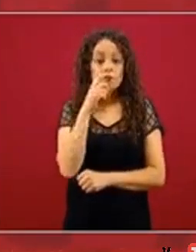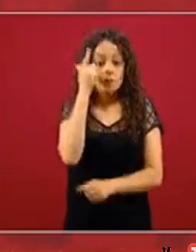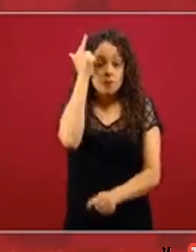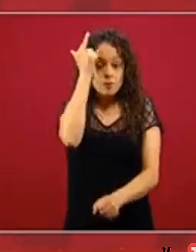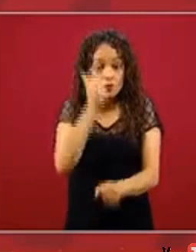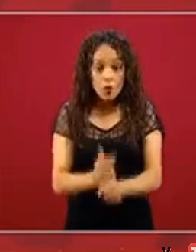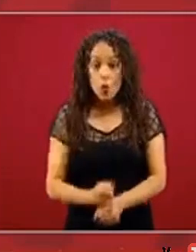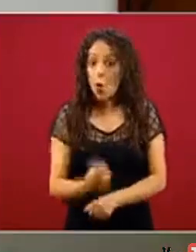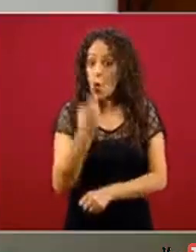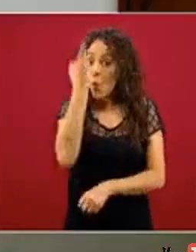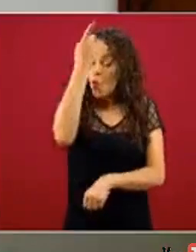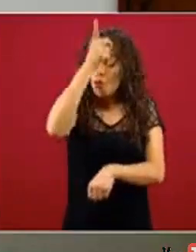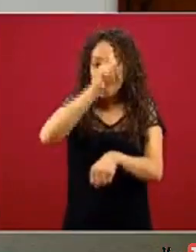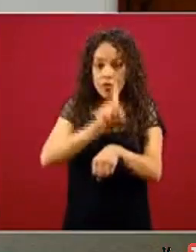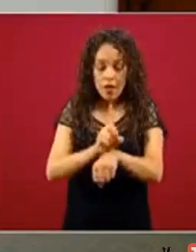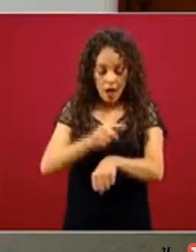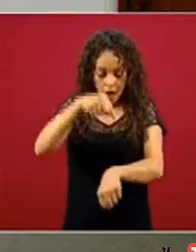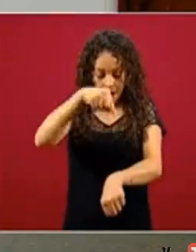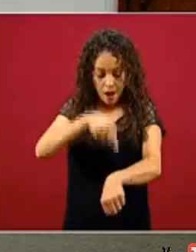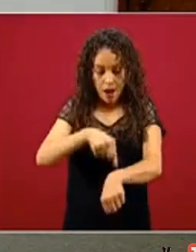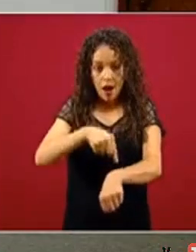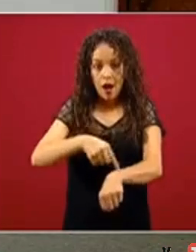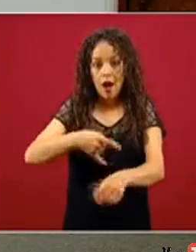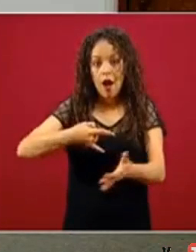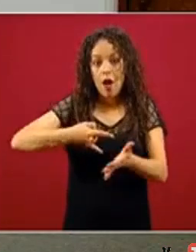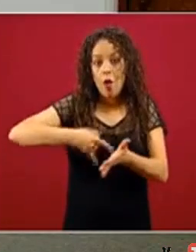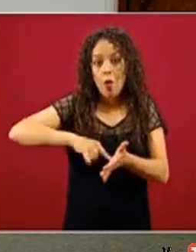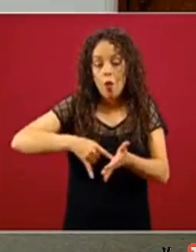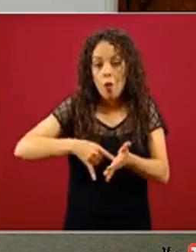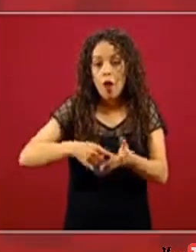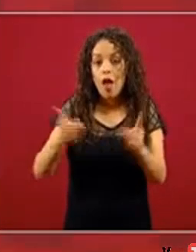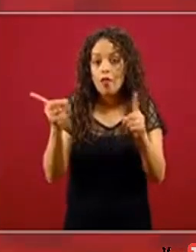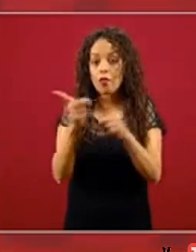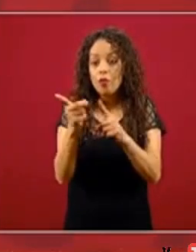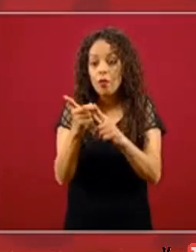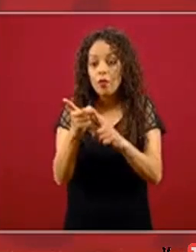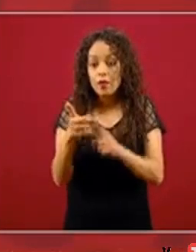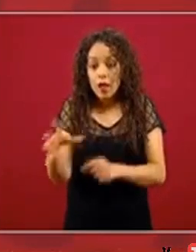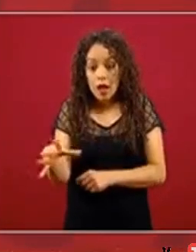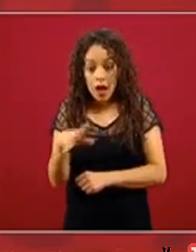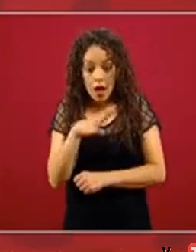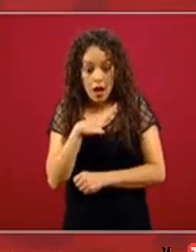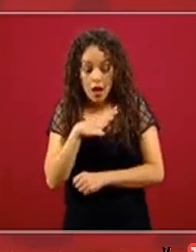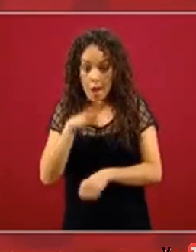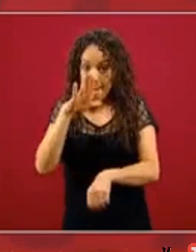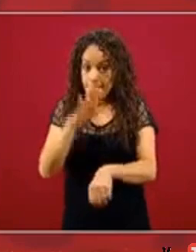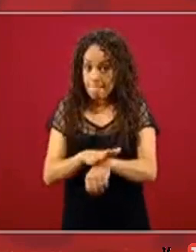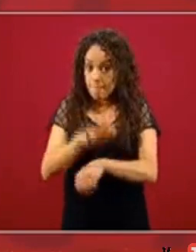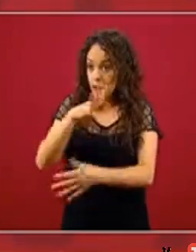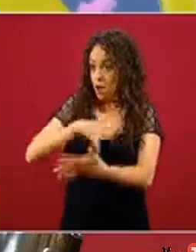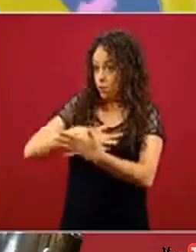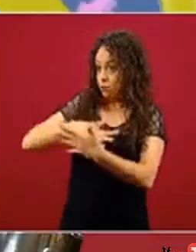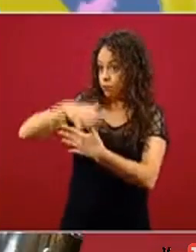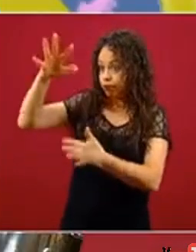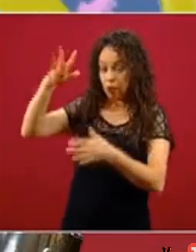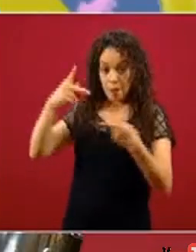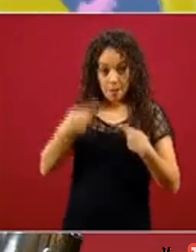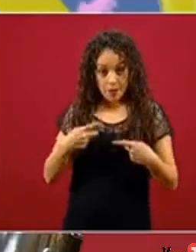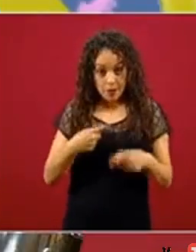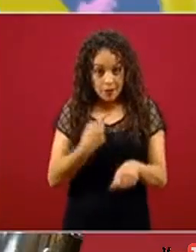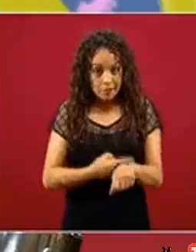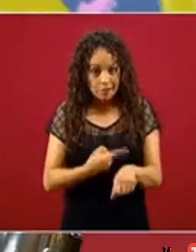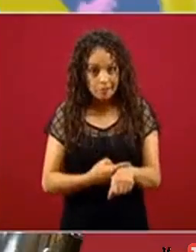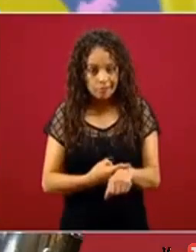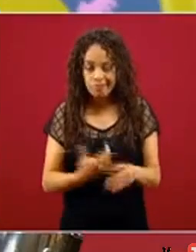quizá una hora específica en donde ocurrirá el número máximo de casos, hemos dicho